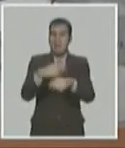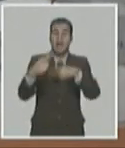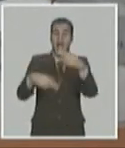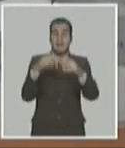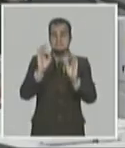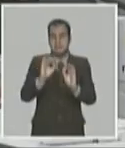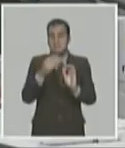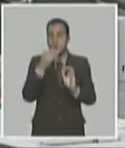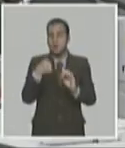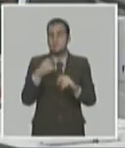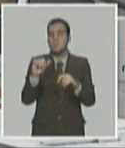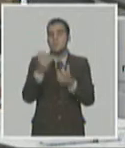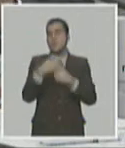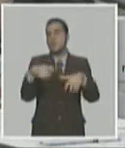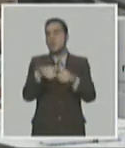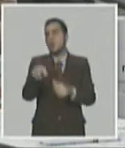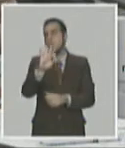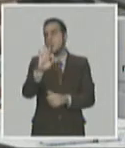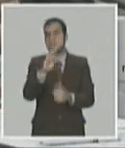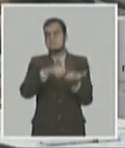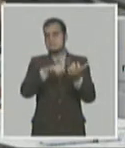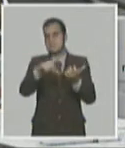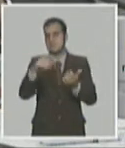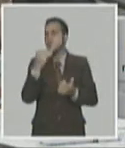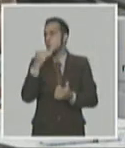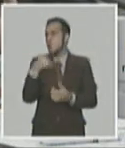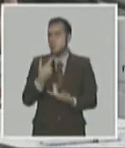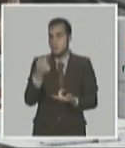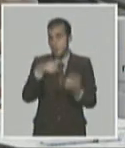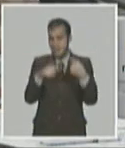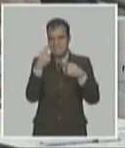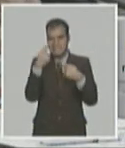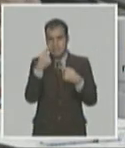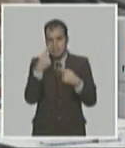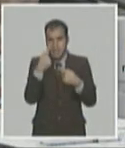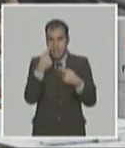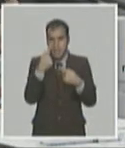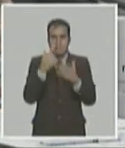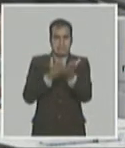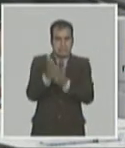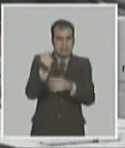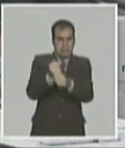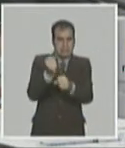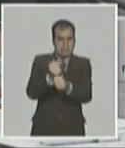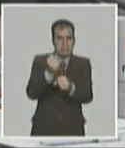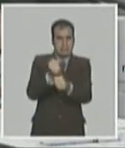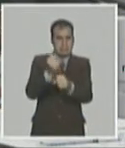partido. ¿Cómo se ha concebido este proceso de seguimiento al Congreso del partido? ¿Qué opinión